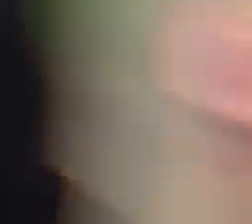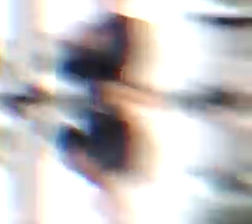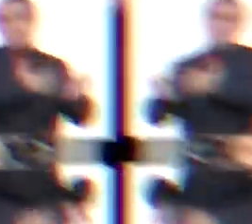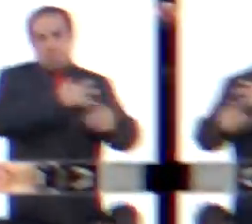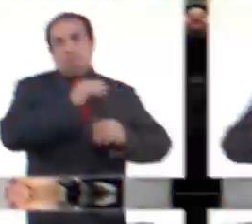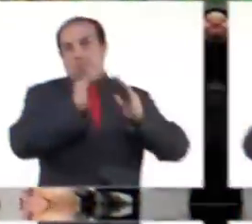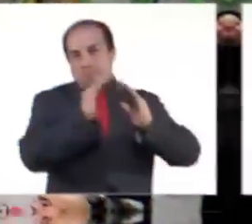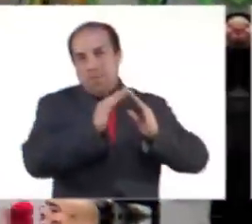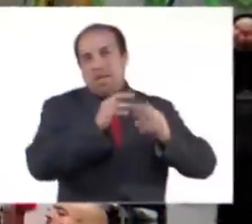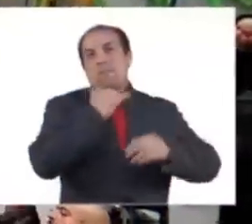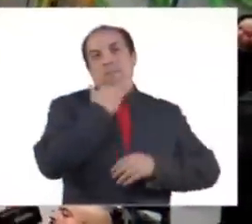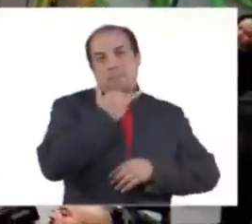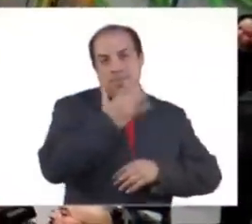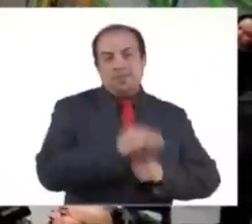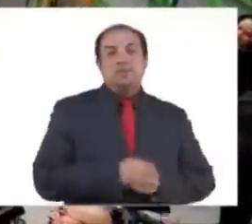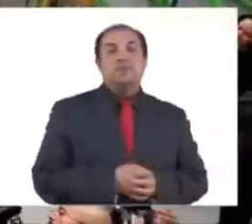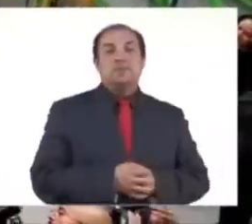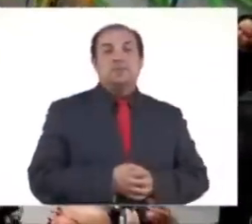planta.